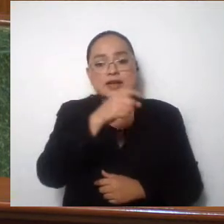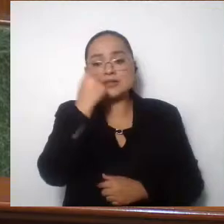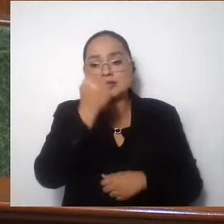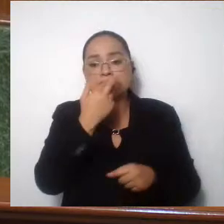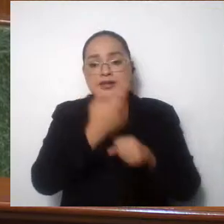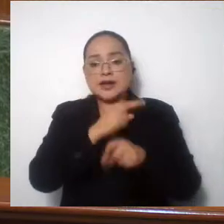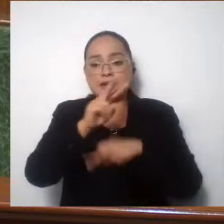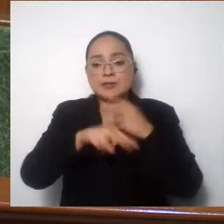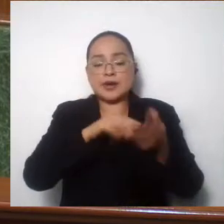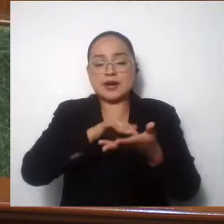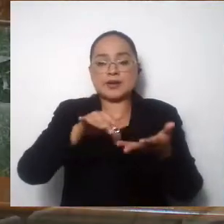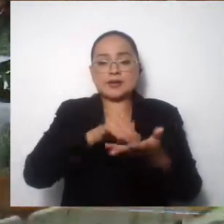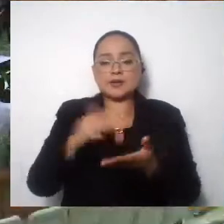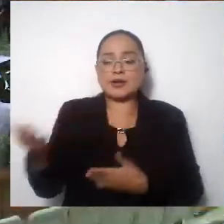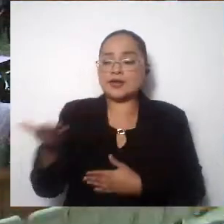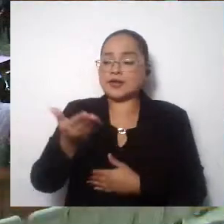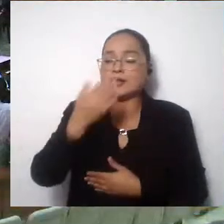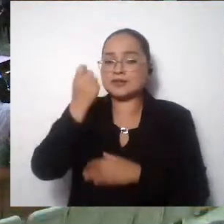diputada secretaria.